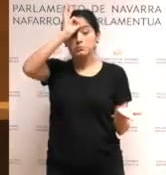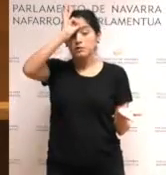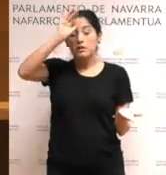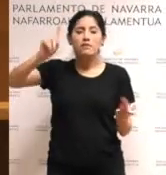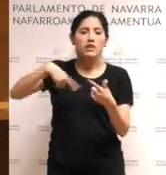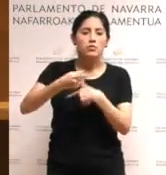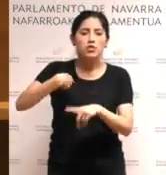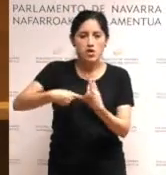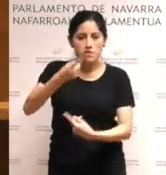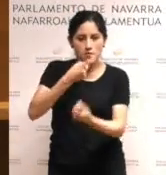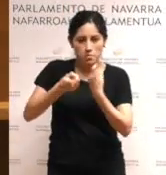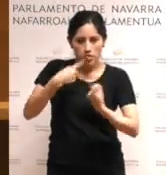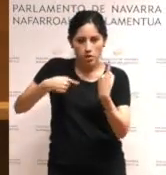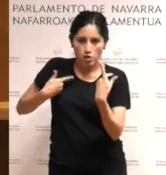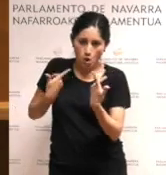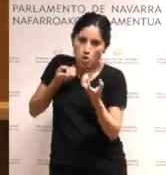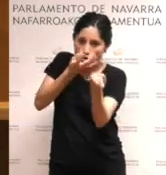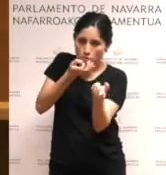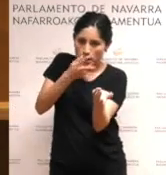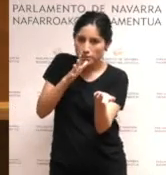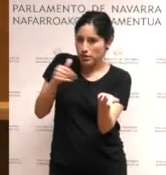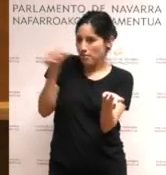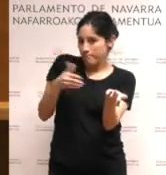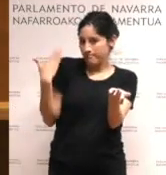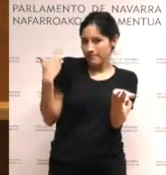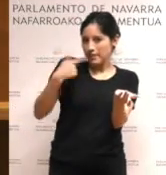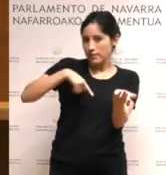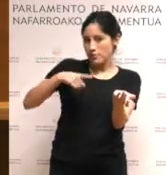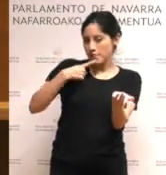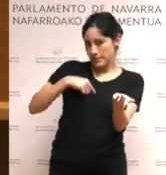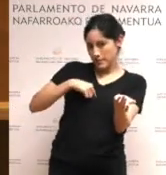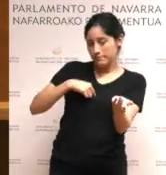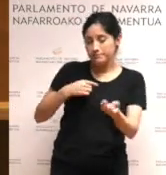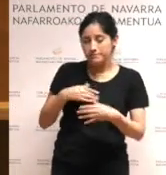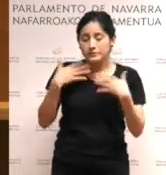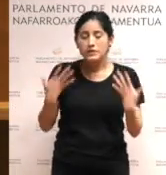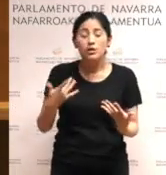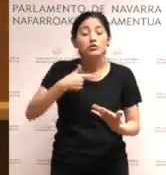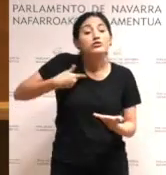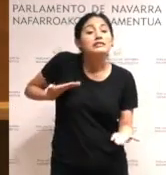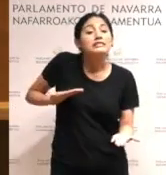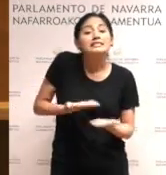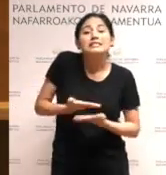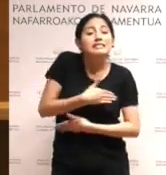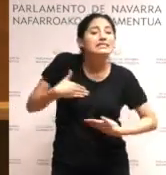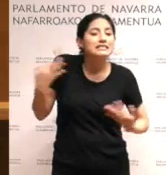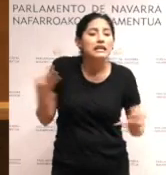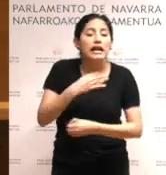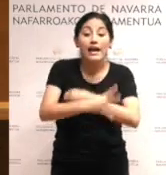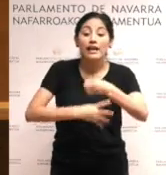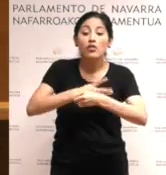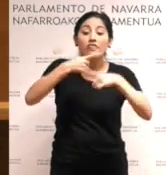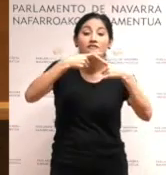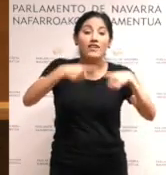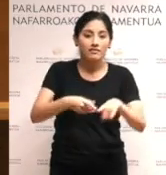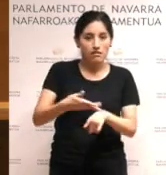que me ha llegado del propio departamento esta semana al respecto. Desde UPN apostamos por que esta legislatura sea lo que no fue la legislatura anterior,